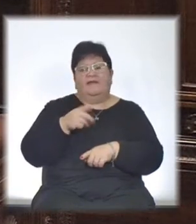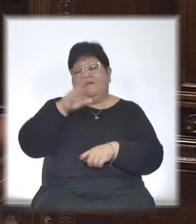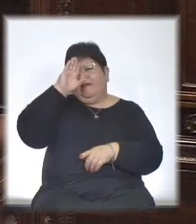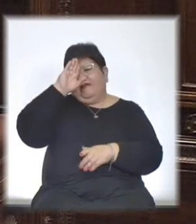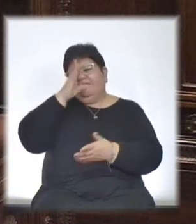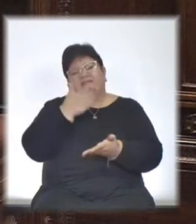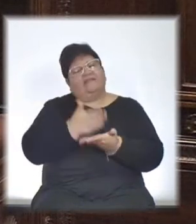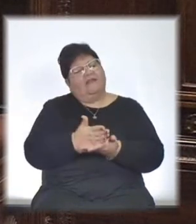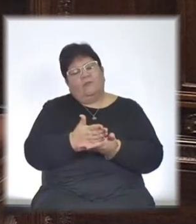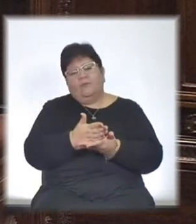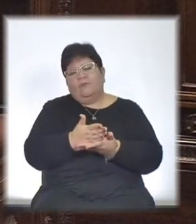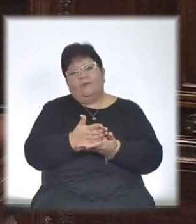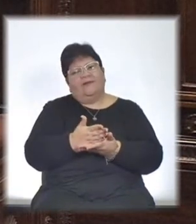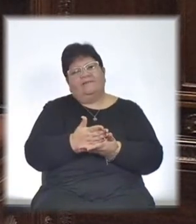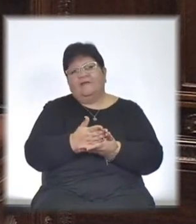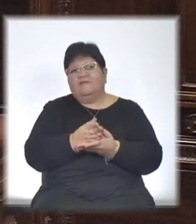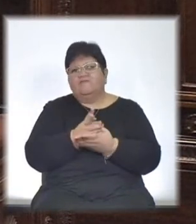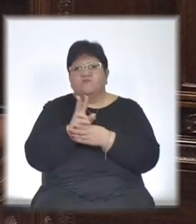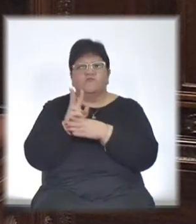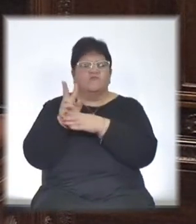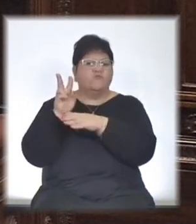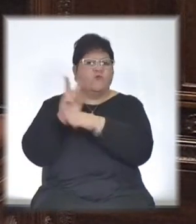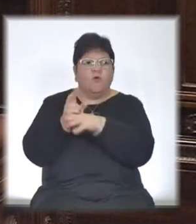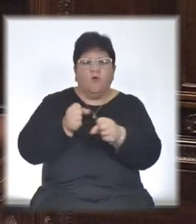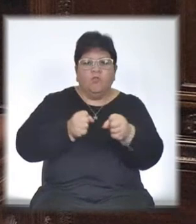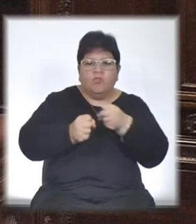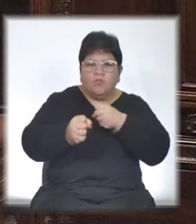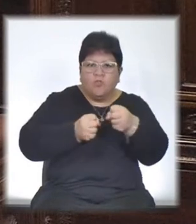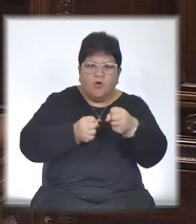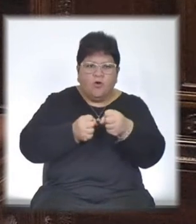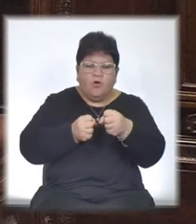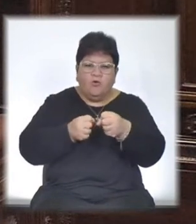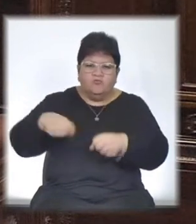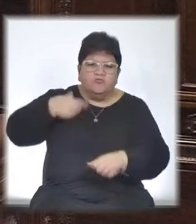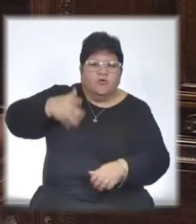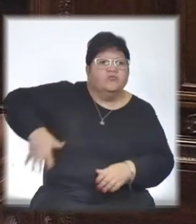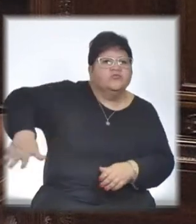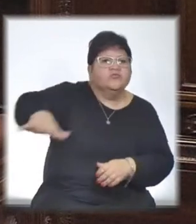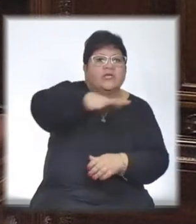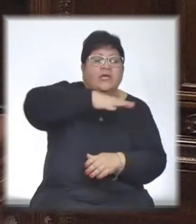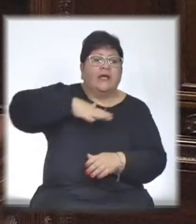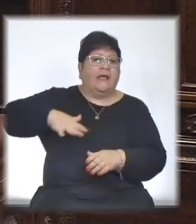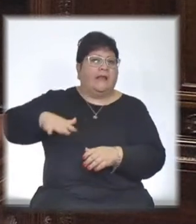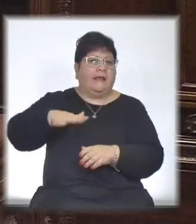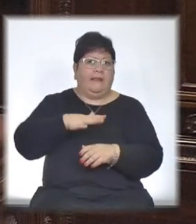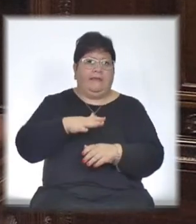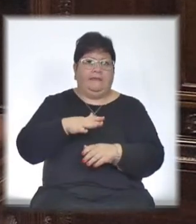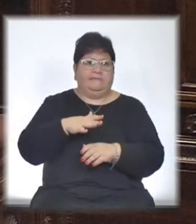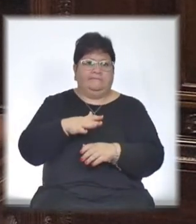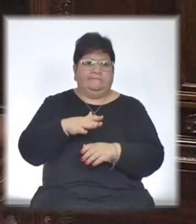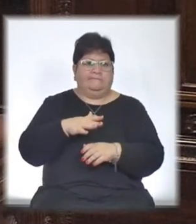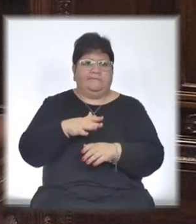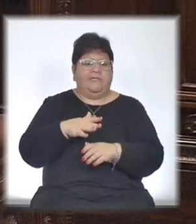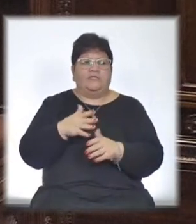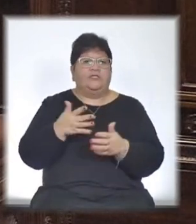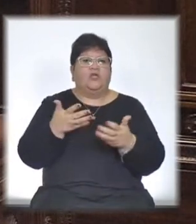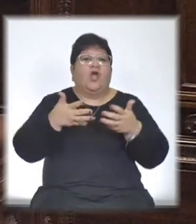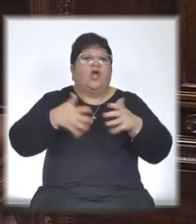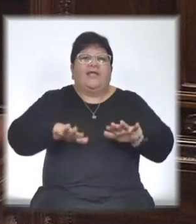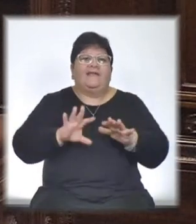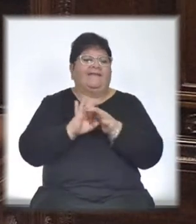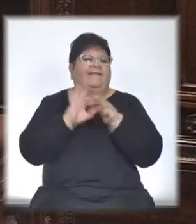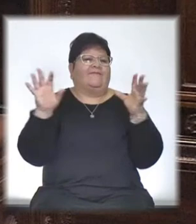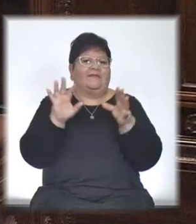control social y el terrorismo de Estado y tuvo como objetivo a toda la sociedad. Todos estos casos le dan